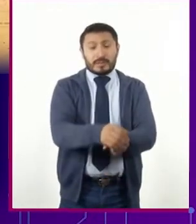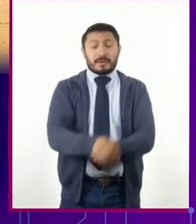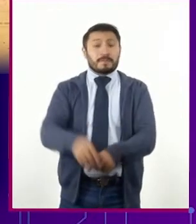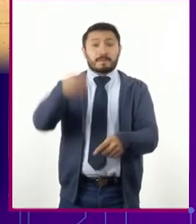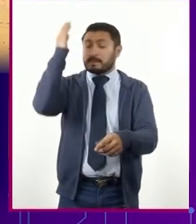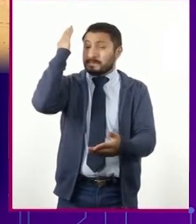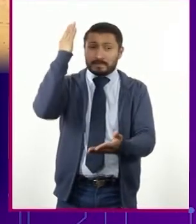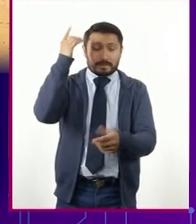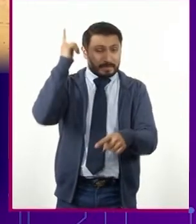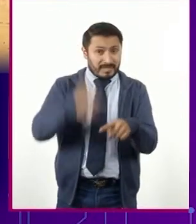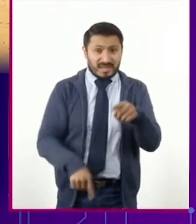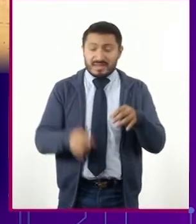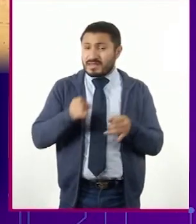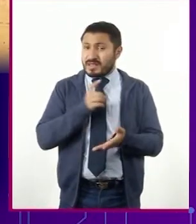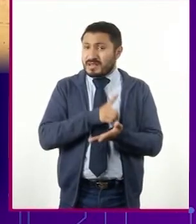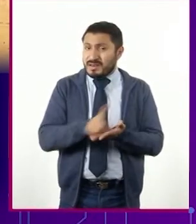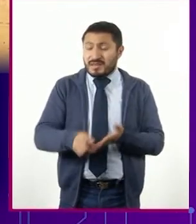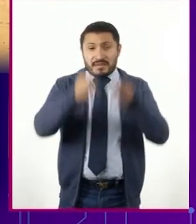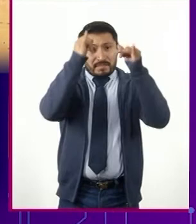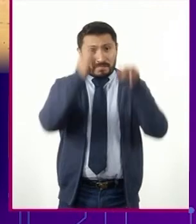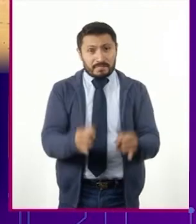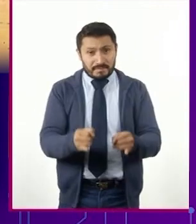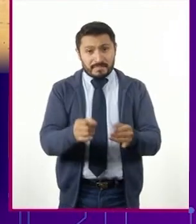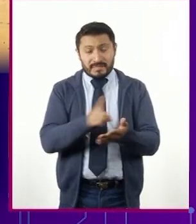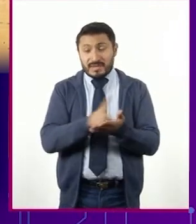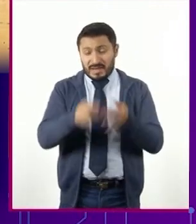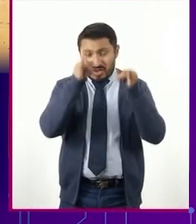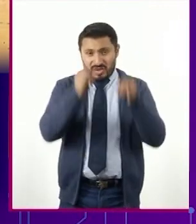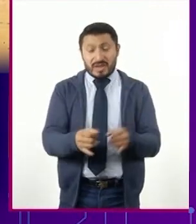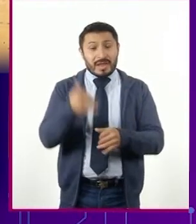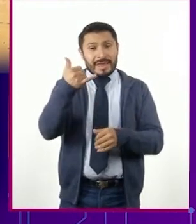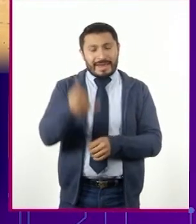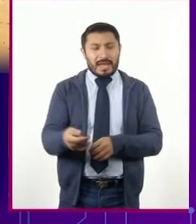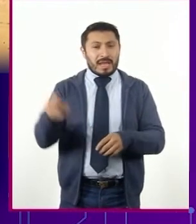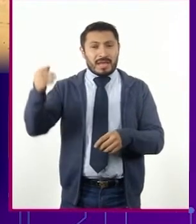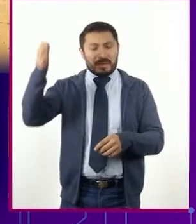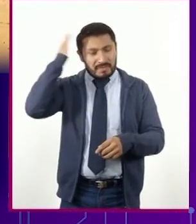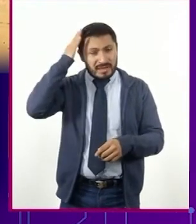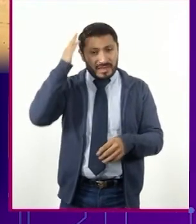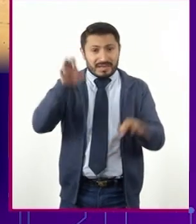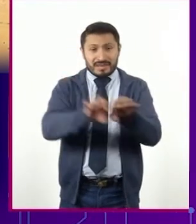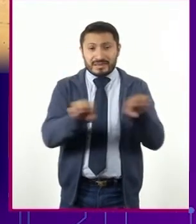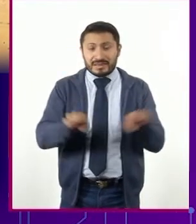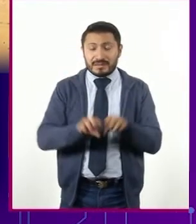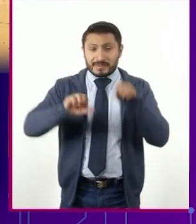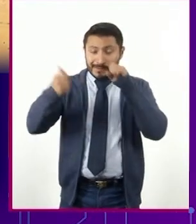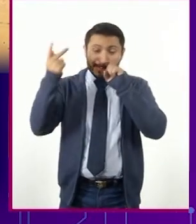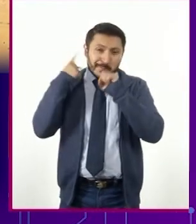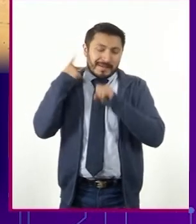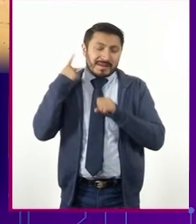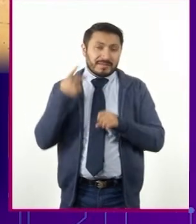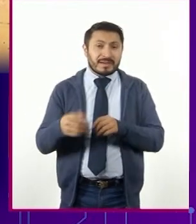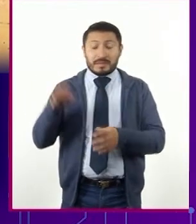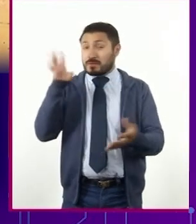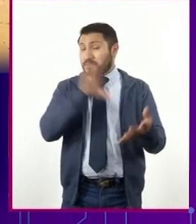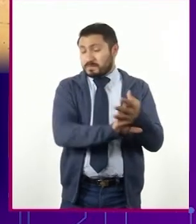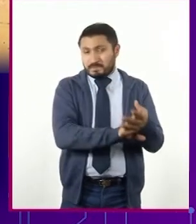de los derechos individuales y los líderes de los partidos de oposición fueron encarcelados.